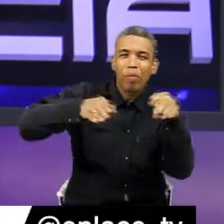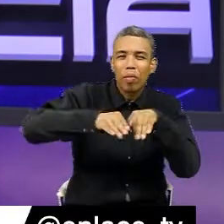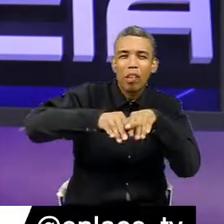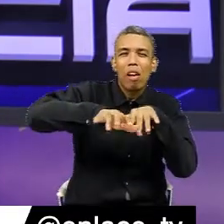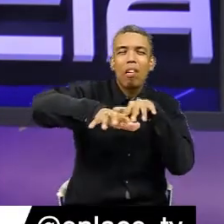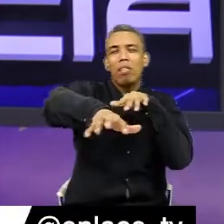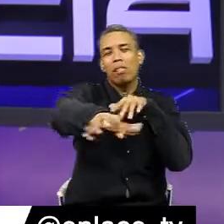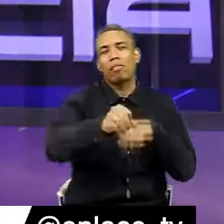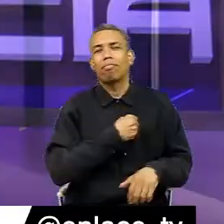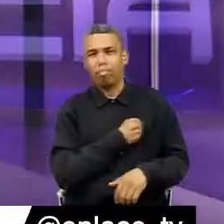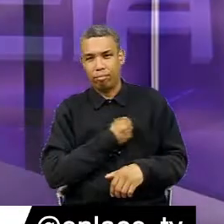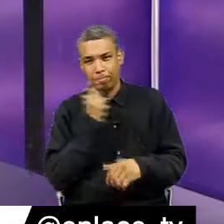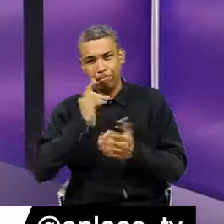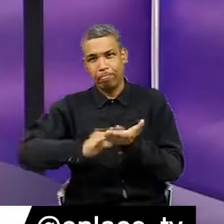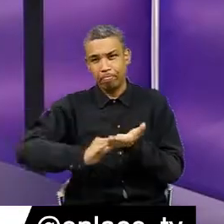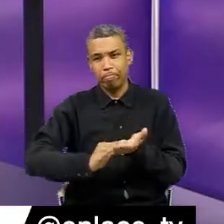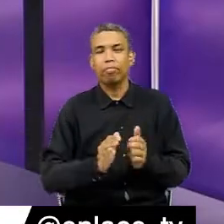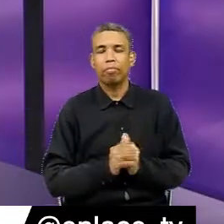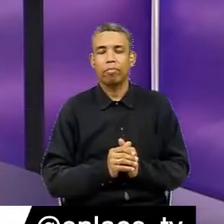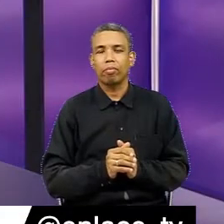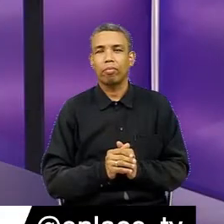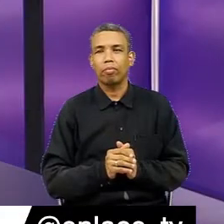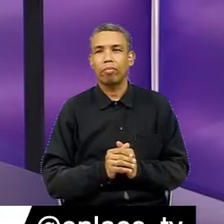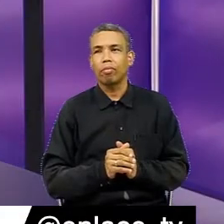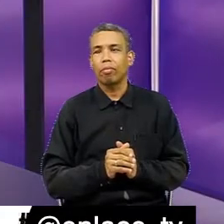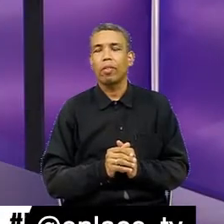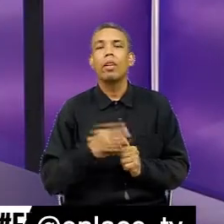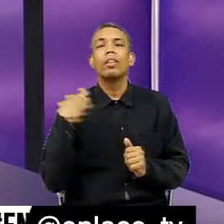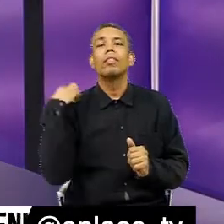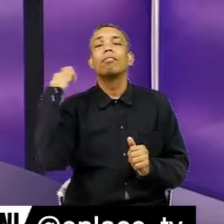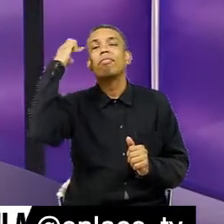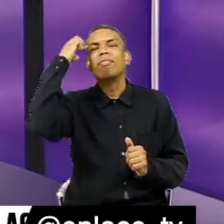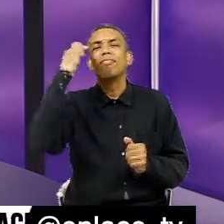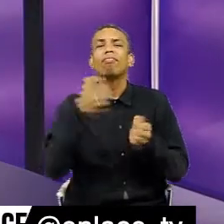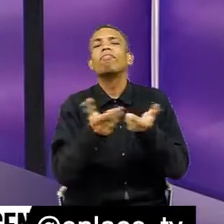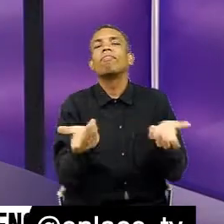días. Desde el lugar de la información saludamos al director de noticias, Pedro Severich.